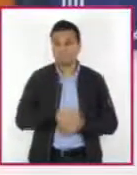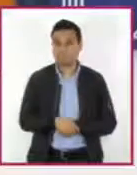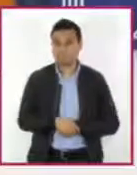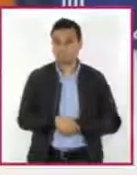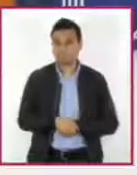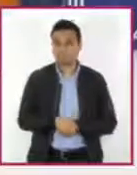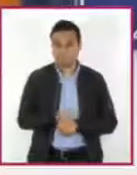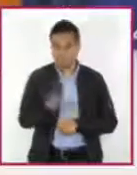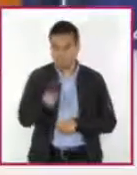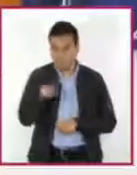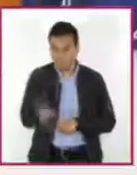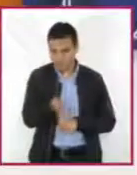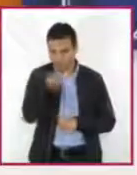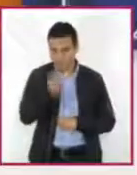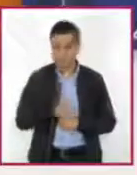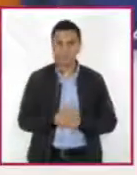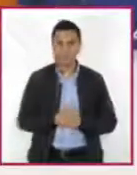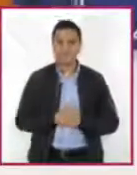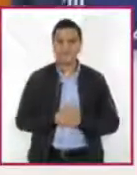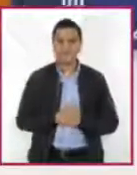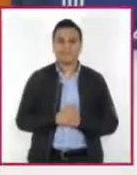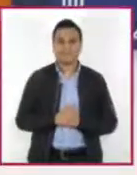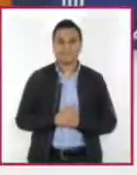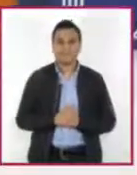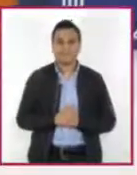siguiente. Para el equipo